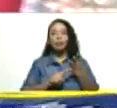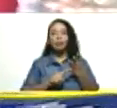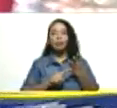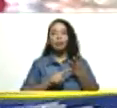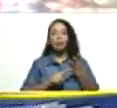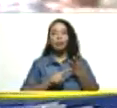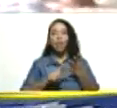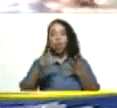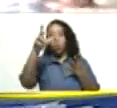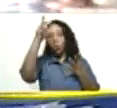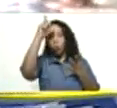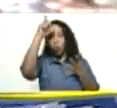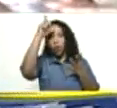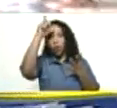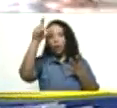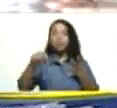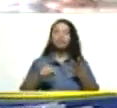Turquía,